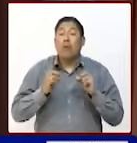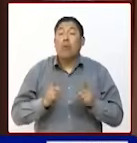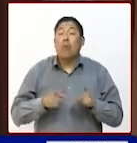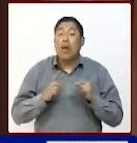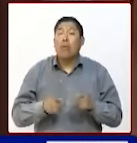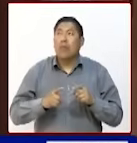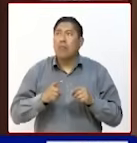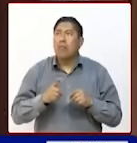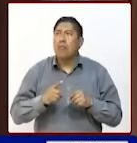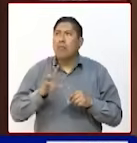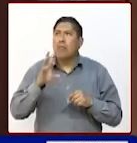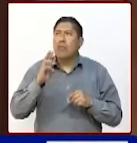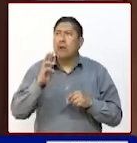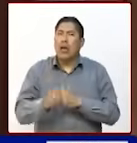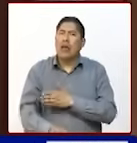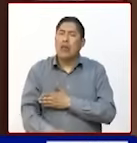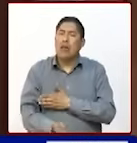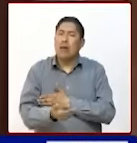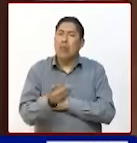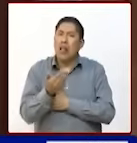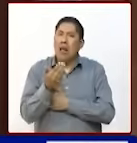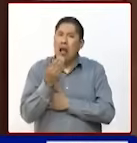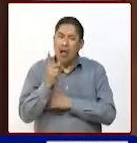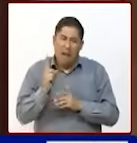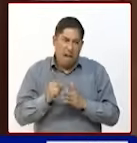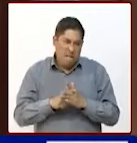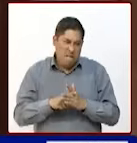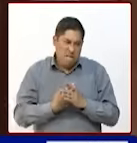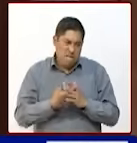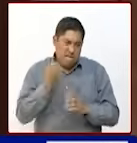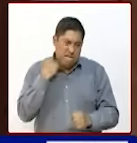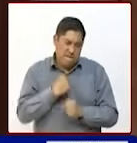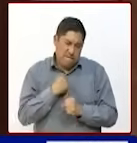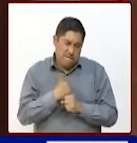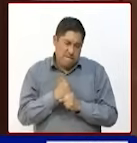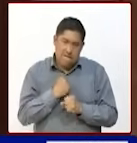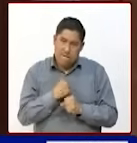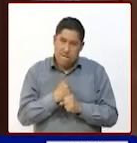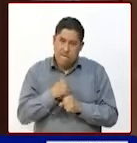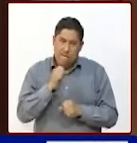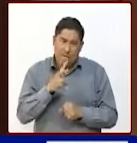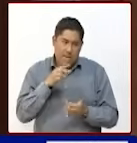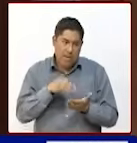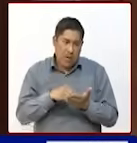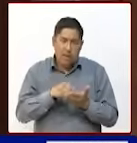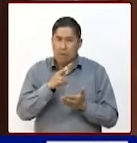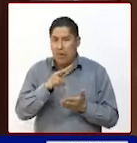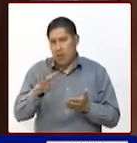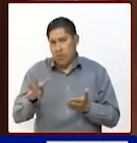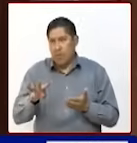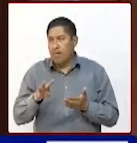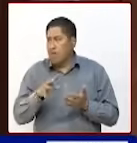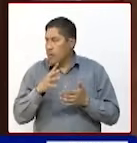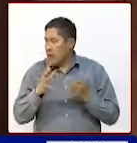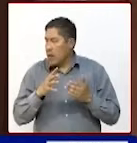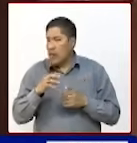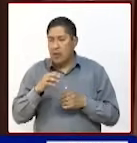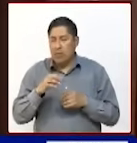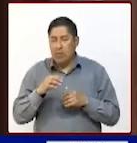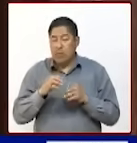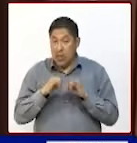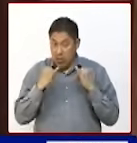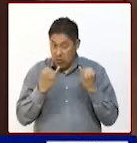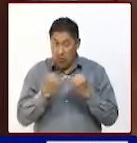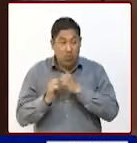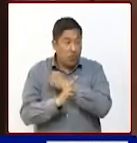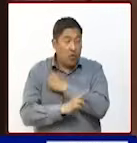que mañana, a partir de las 6 de la mañana, van a iniciar su trabajo con este censo 2024. El INE ha cumplido